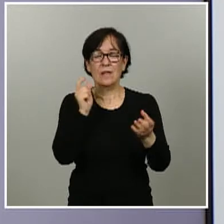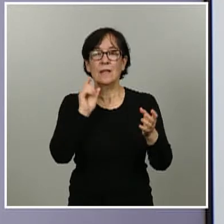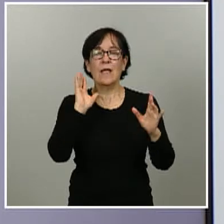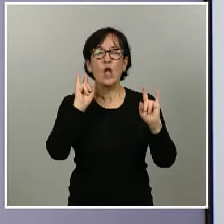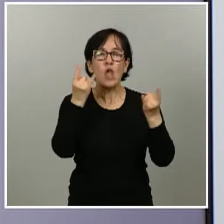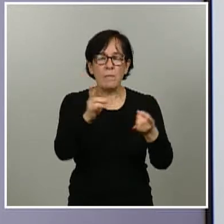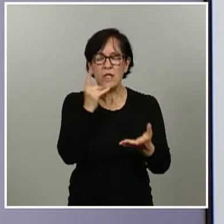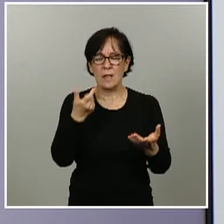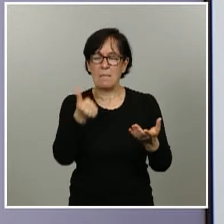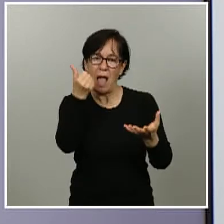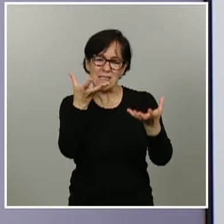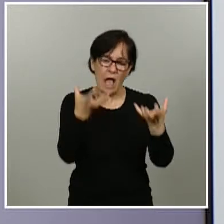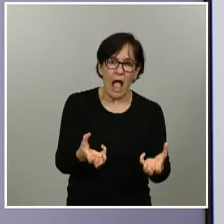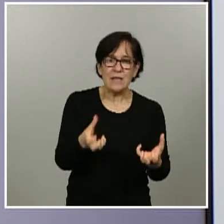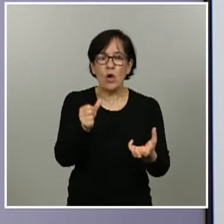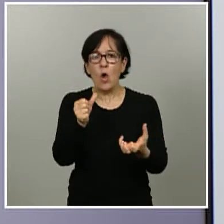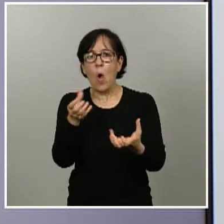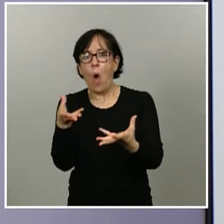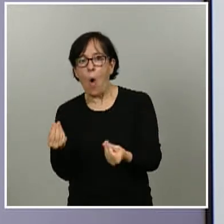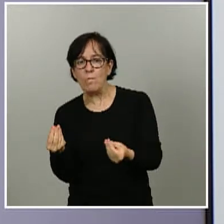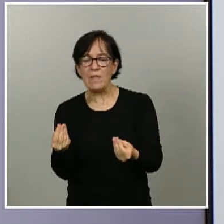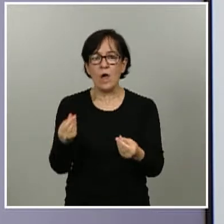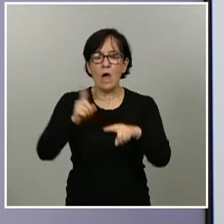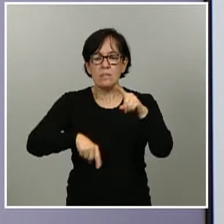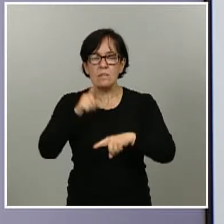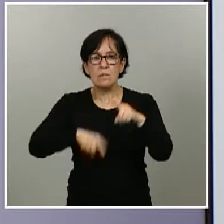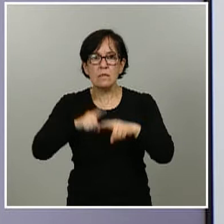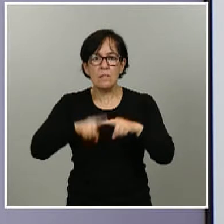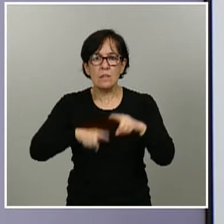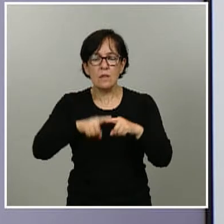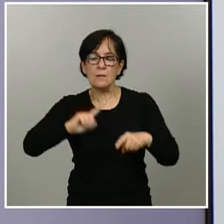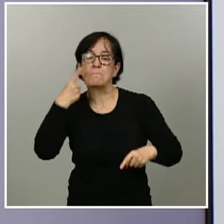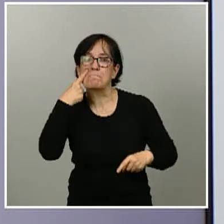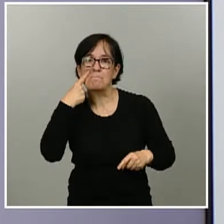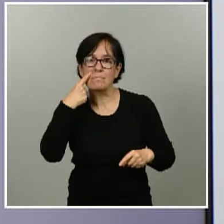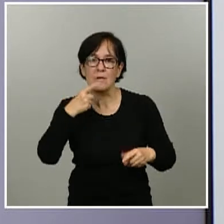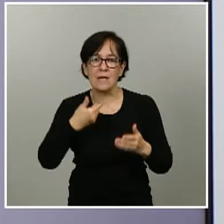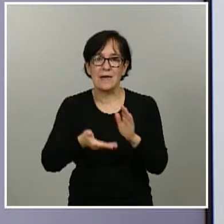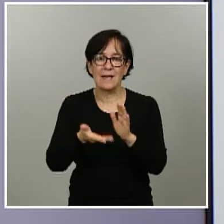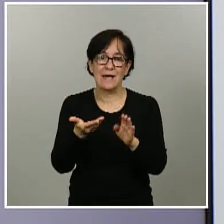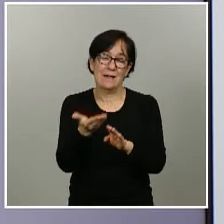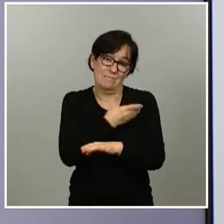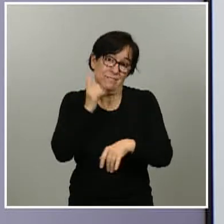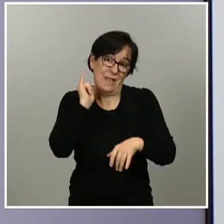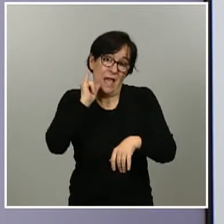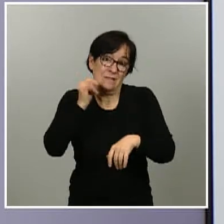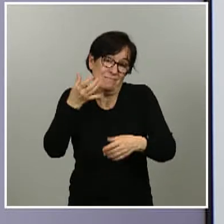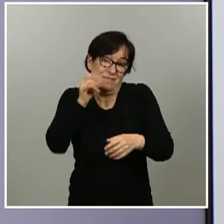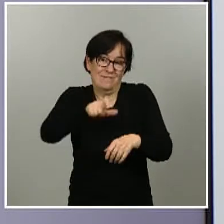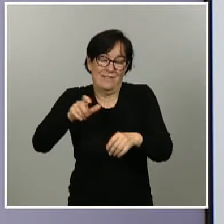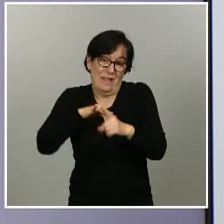árido, más húmedo, como de capacidad de detección. Y todo eso tenemos que valorarlo con cuidado. Yo ahora mismo no me